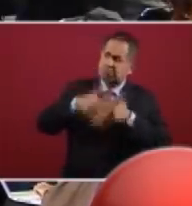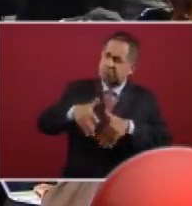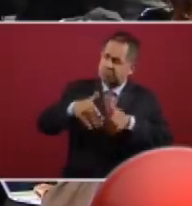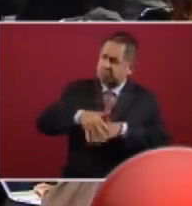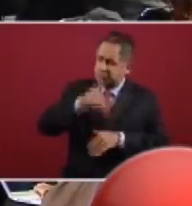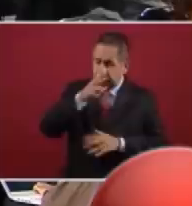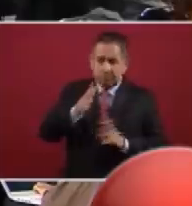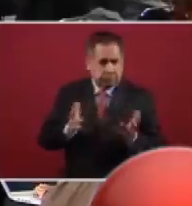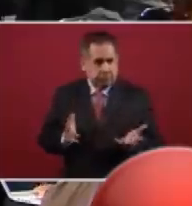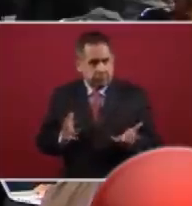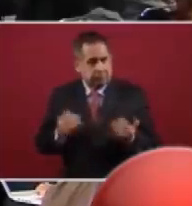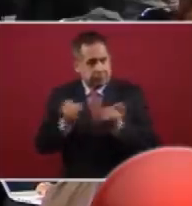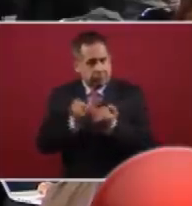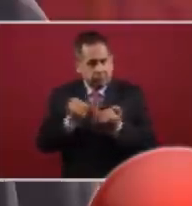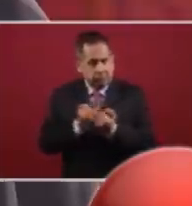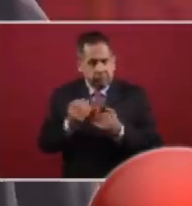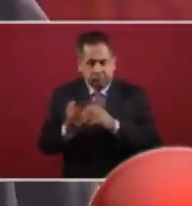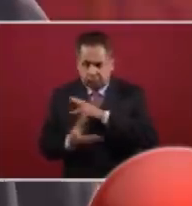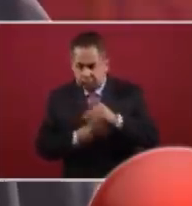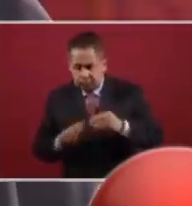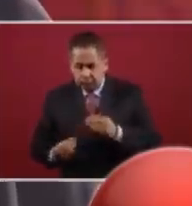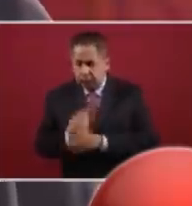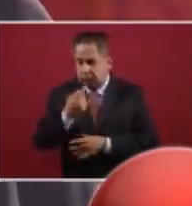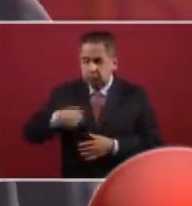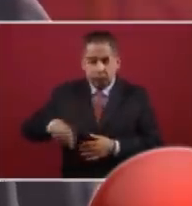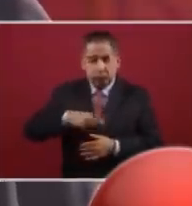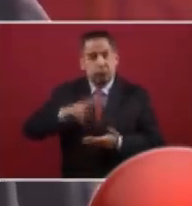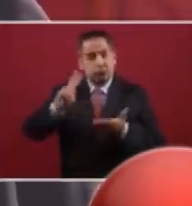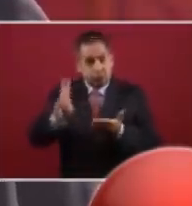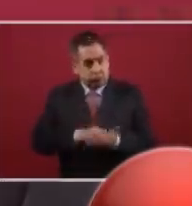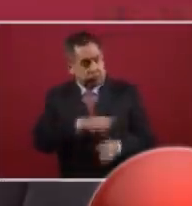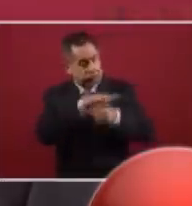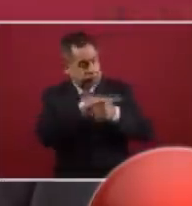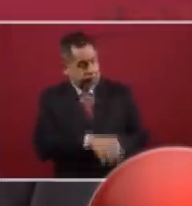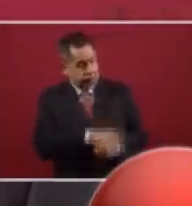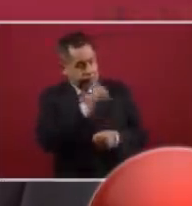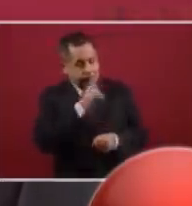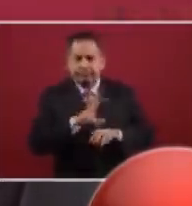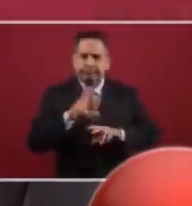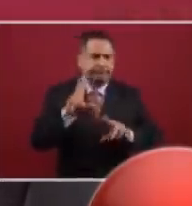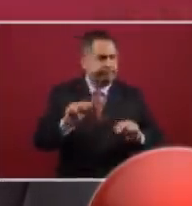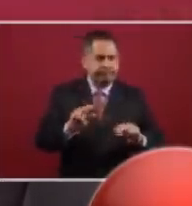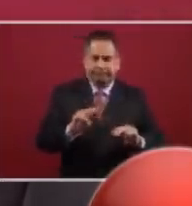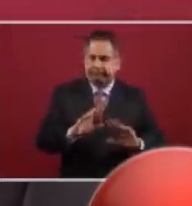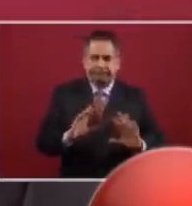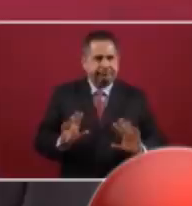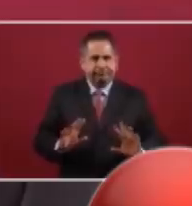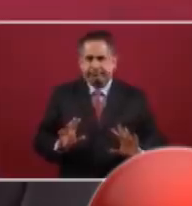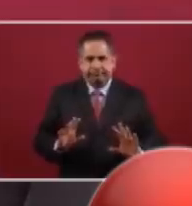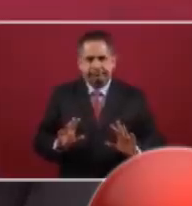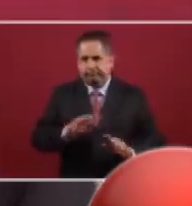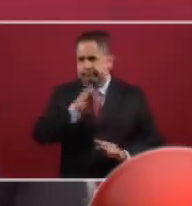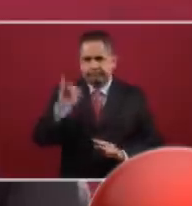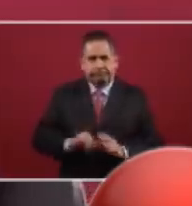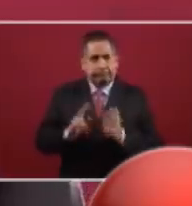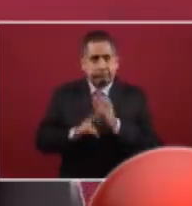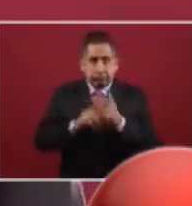para que nunca más se reprima al pueblo, que nunca más